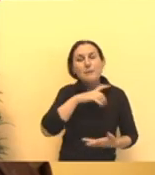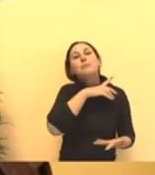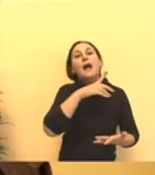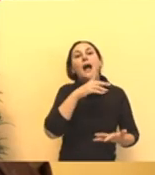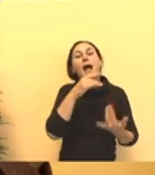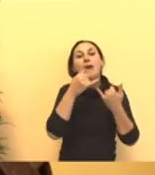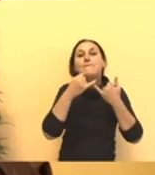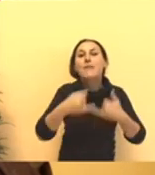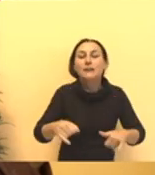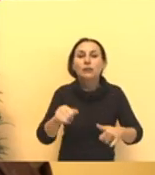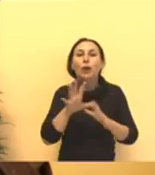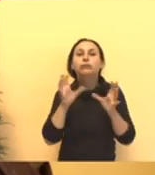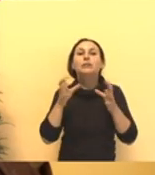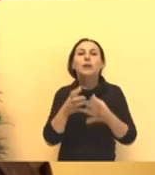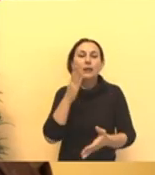hace un acto,